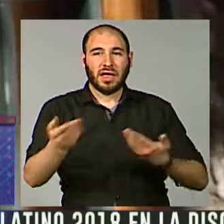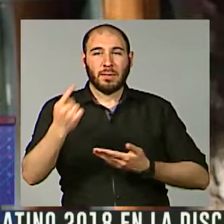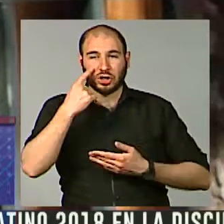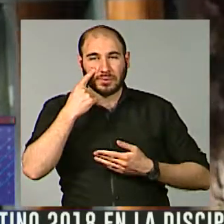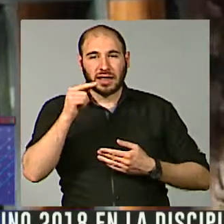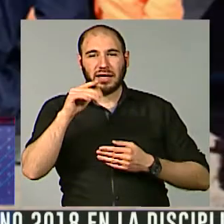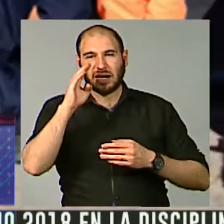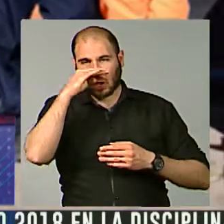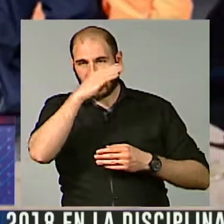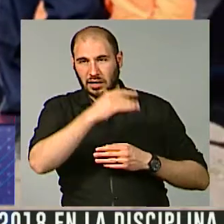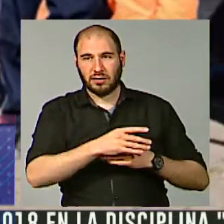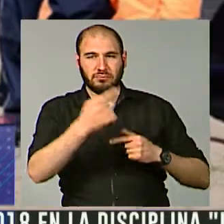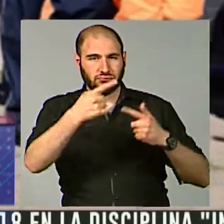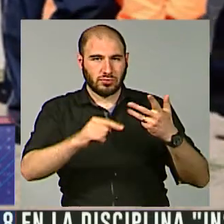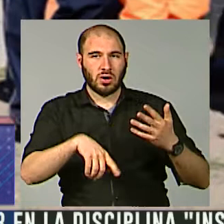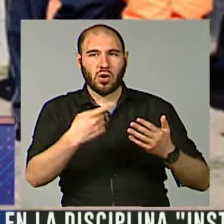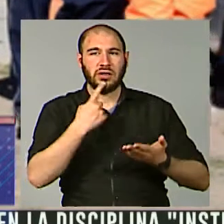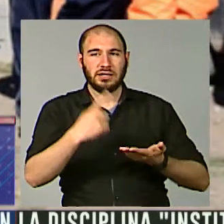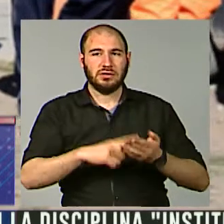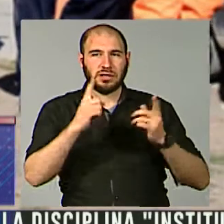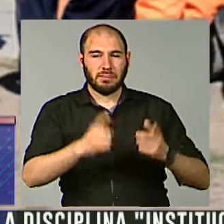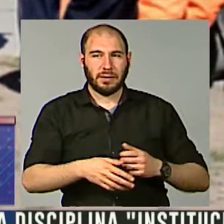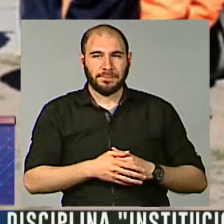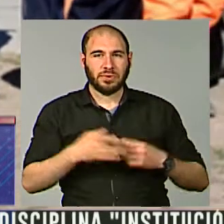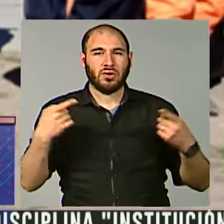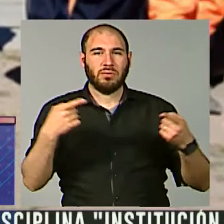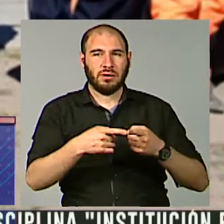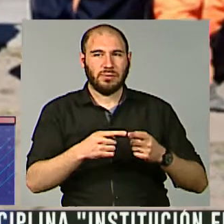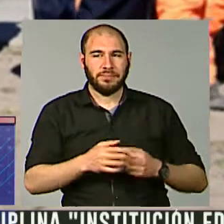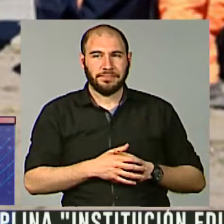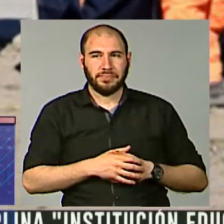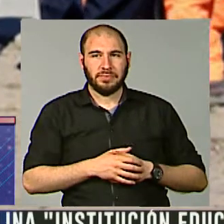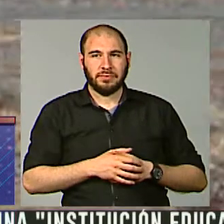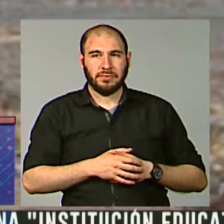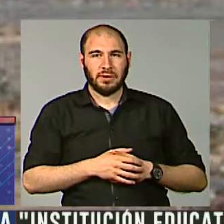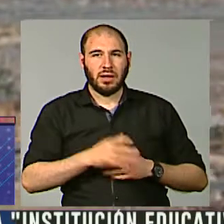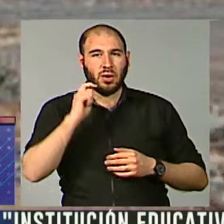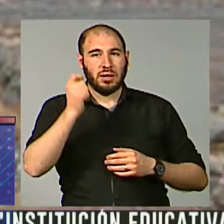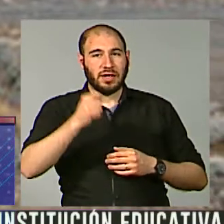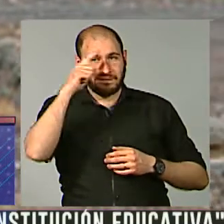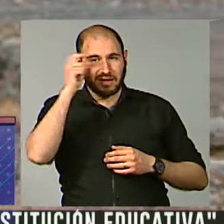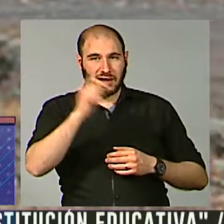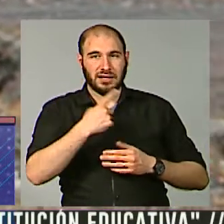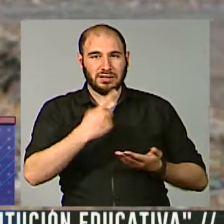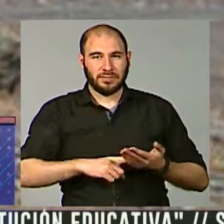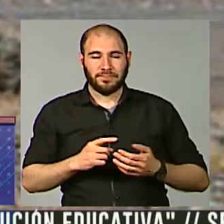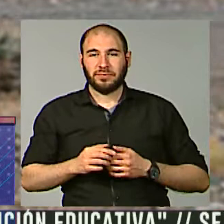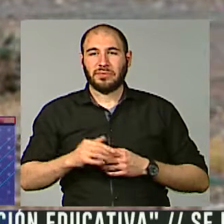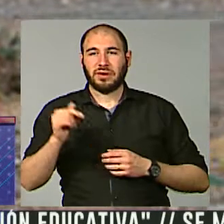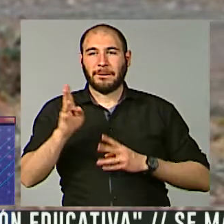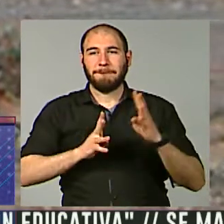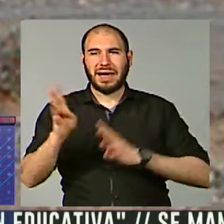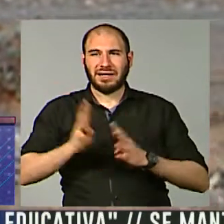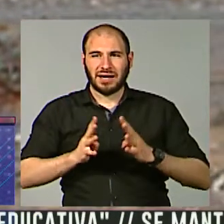municipio de Río Negro, entre algunas de las determinaciones y medidas apuntadas por parte de la Justicia Federal. Bueno, la maquinaria